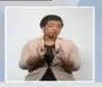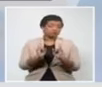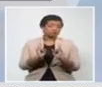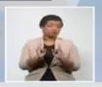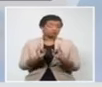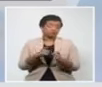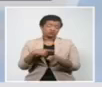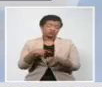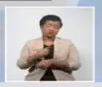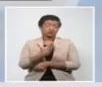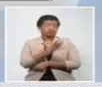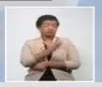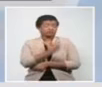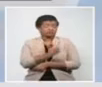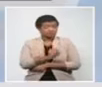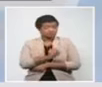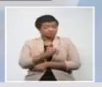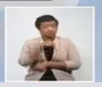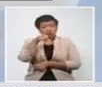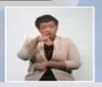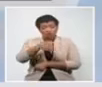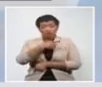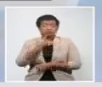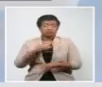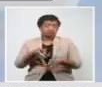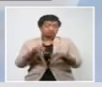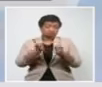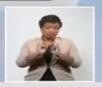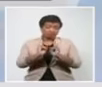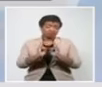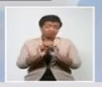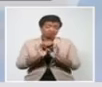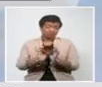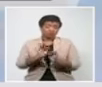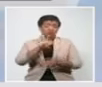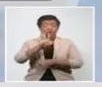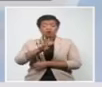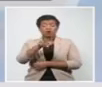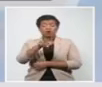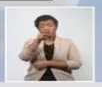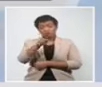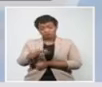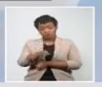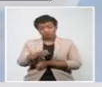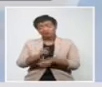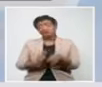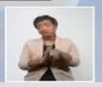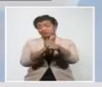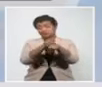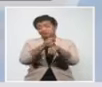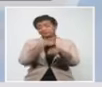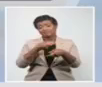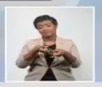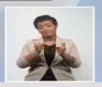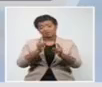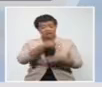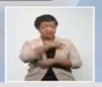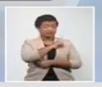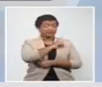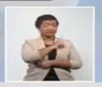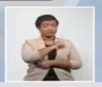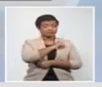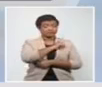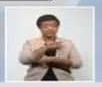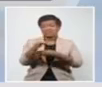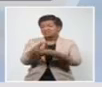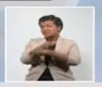en la mañana del día de hoy el fallecimiento de 4 personas con la COVID-19 el día de ayer, y eso hace una